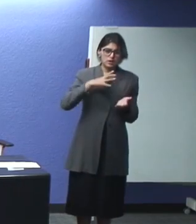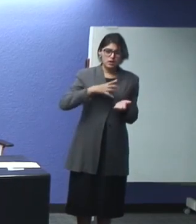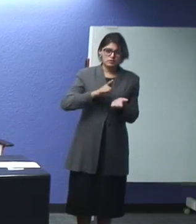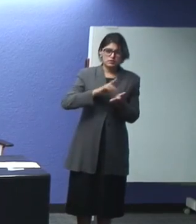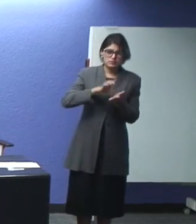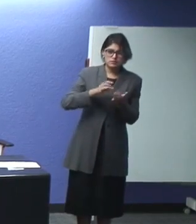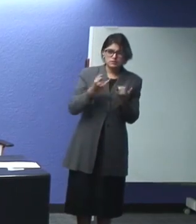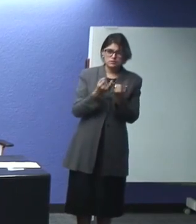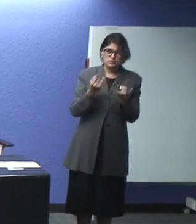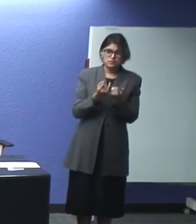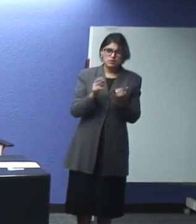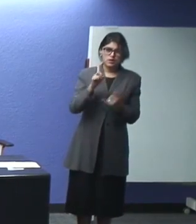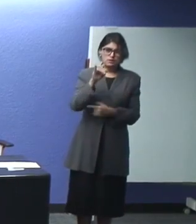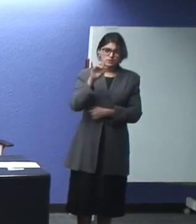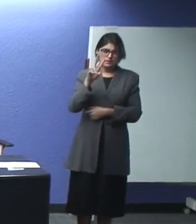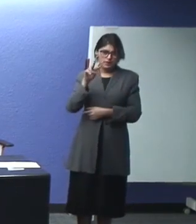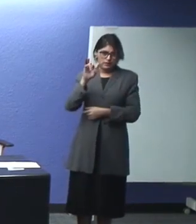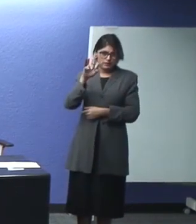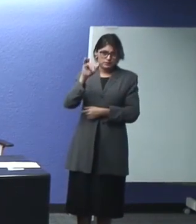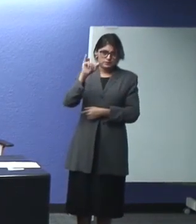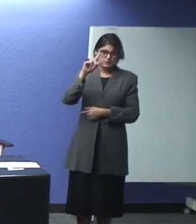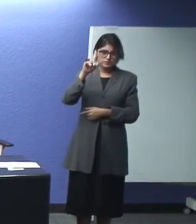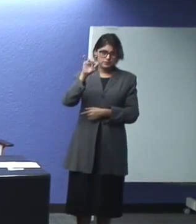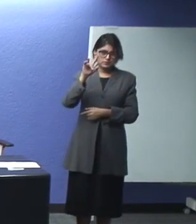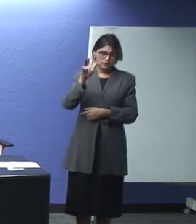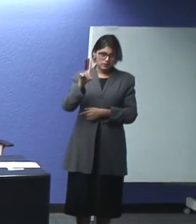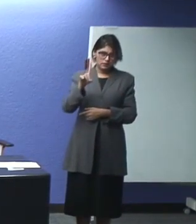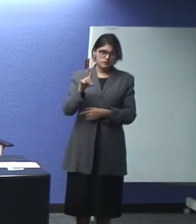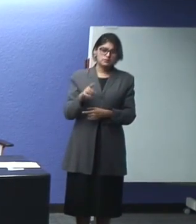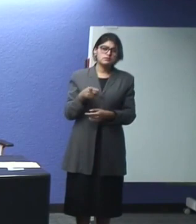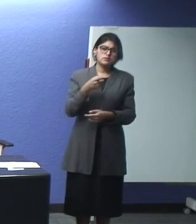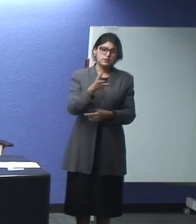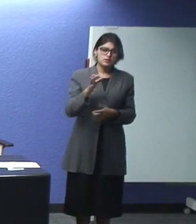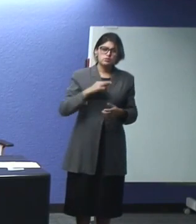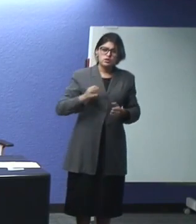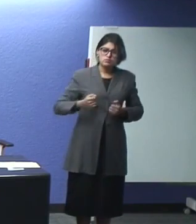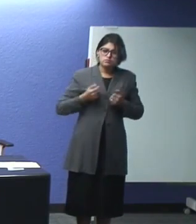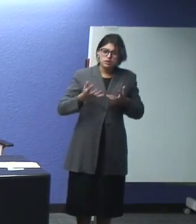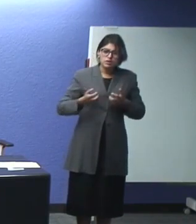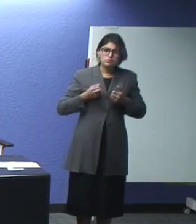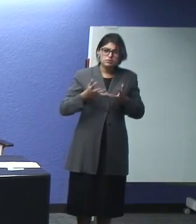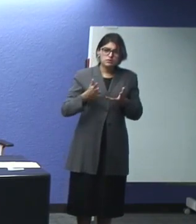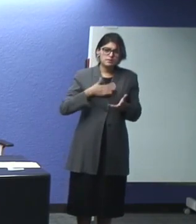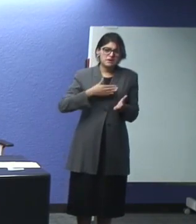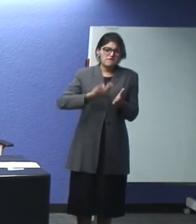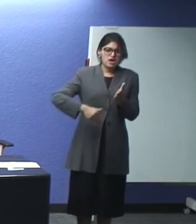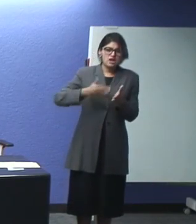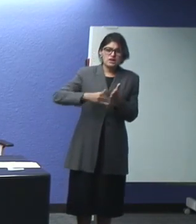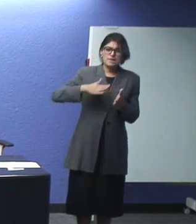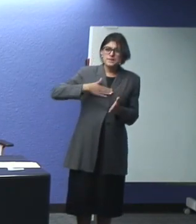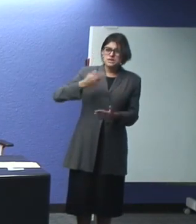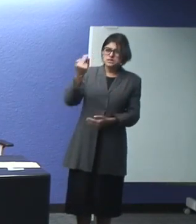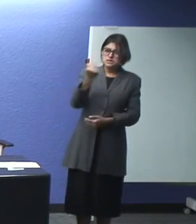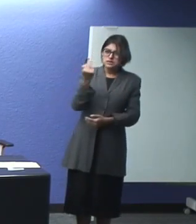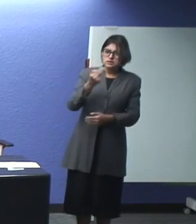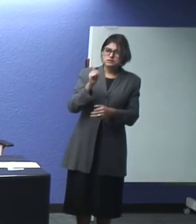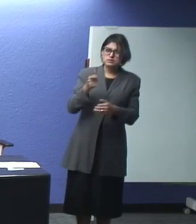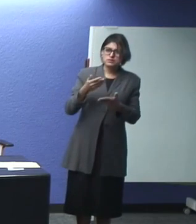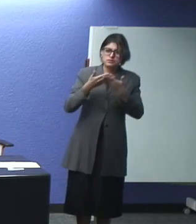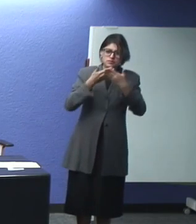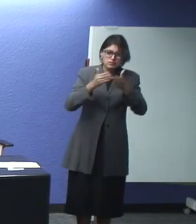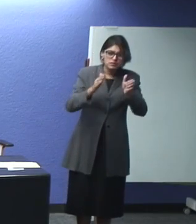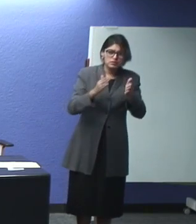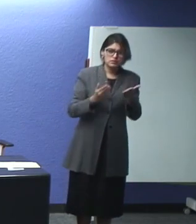funcionales, las que realmente pueden decir, pueden expresar qué es lo que requieren, qué condiciones de accesibilidad,